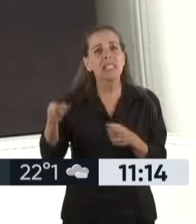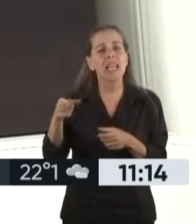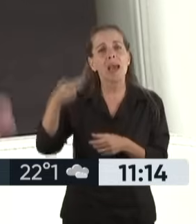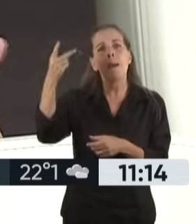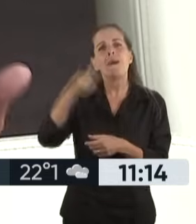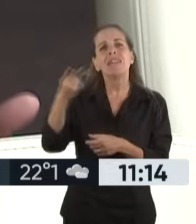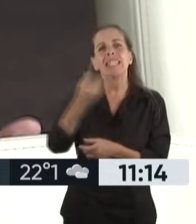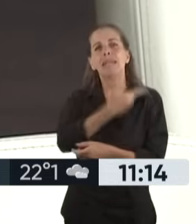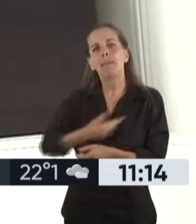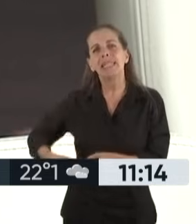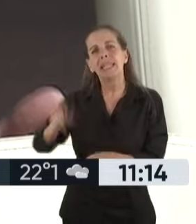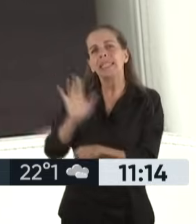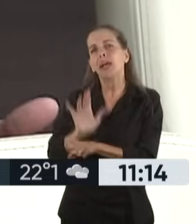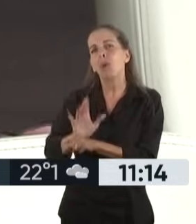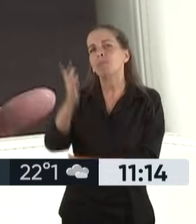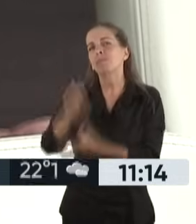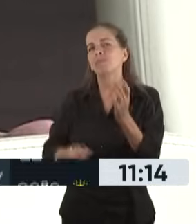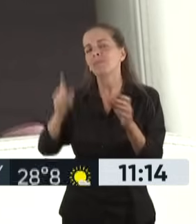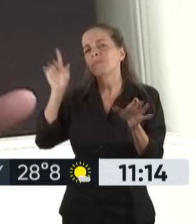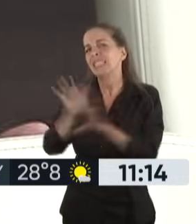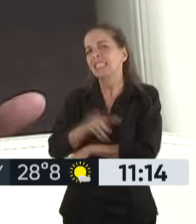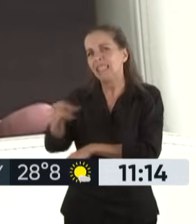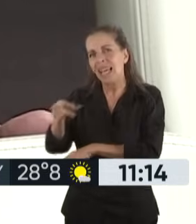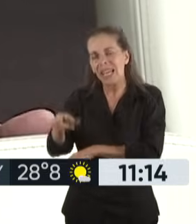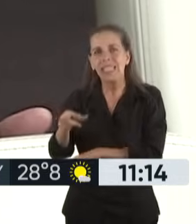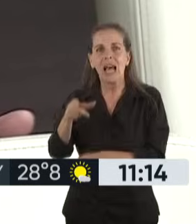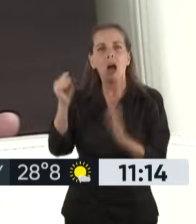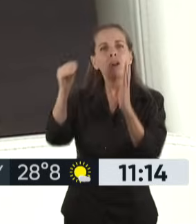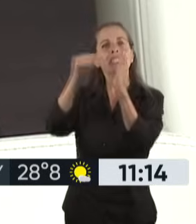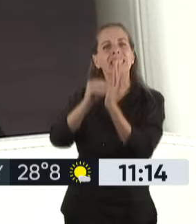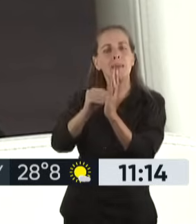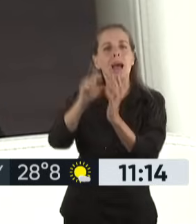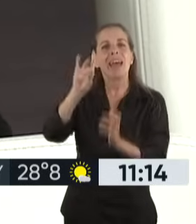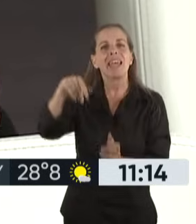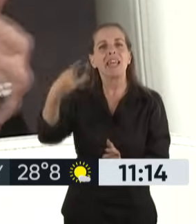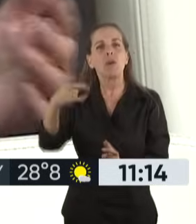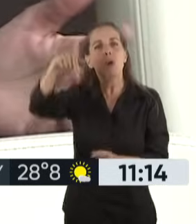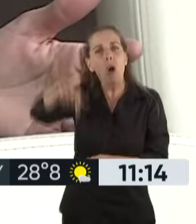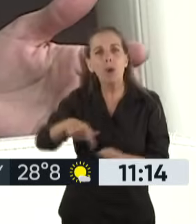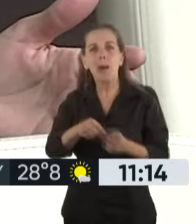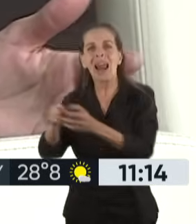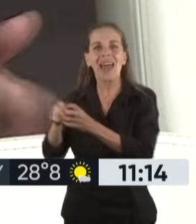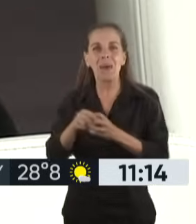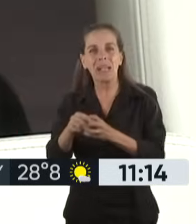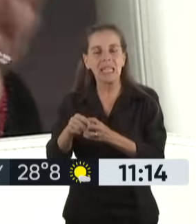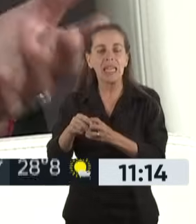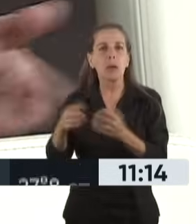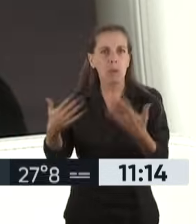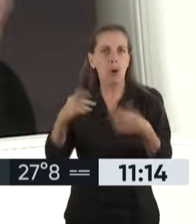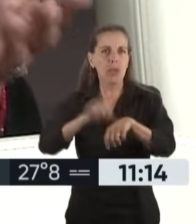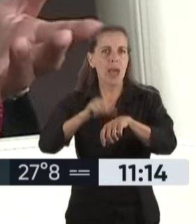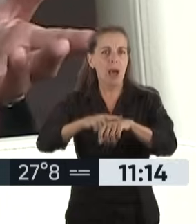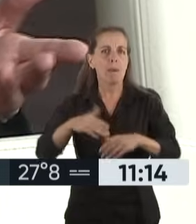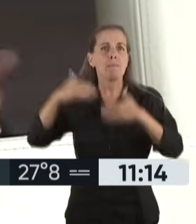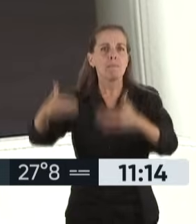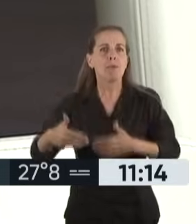de incluir en la agenda del Senado hoy el tratamiento del DNU y que podrían haberlo demorado un poco más hasta